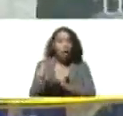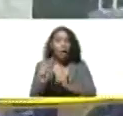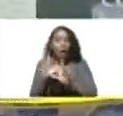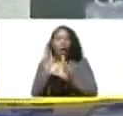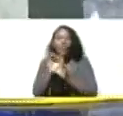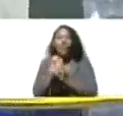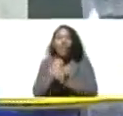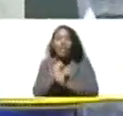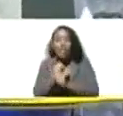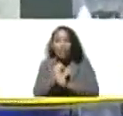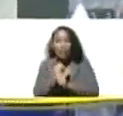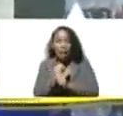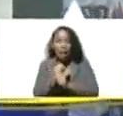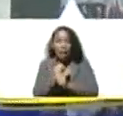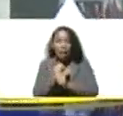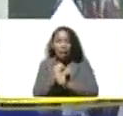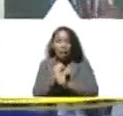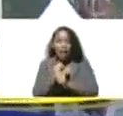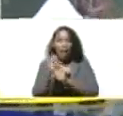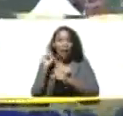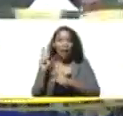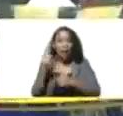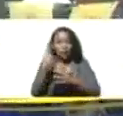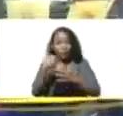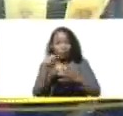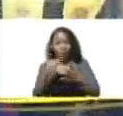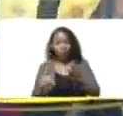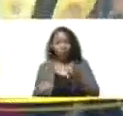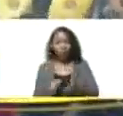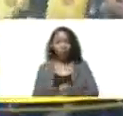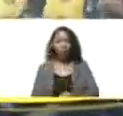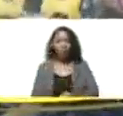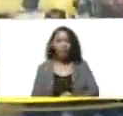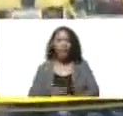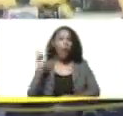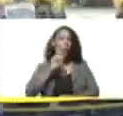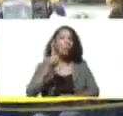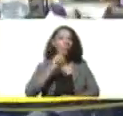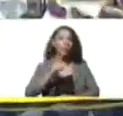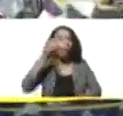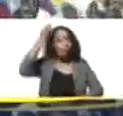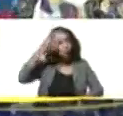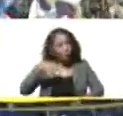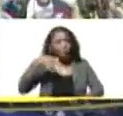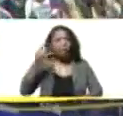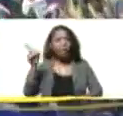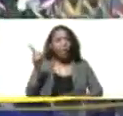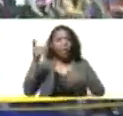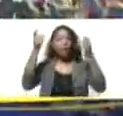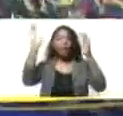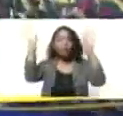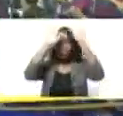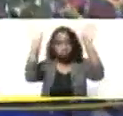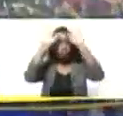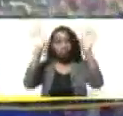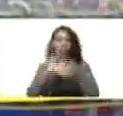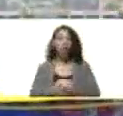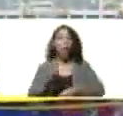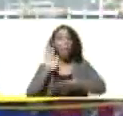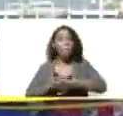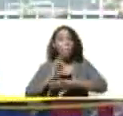Confiaban en la demagogia, en la mentira de Carlos Andrés Pérez. Por